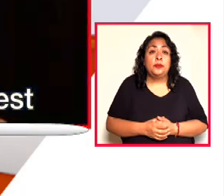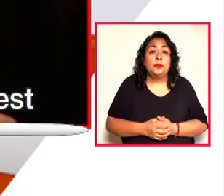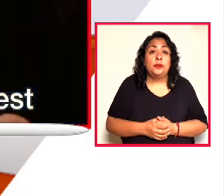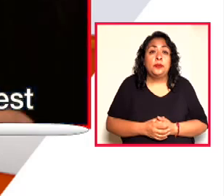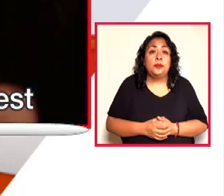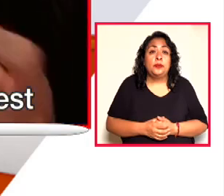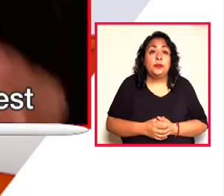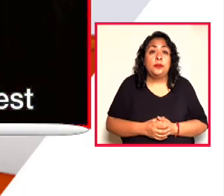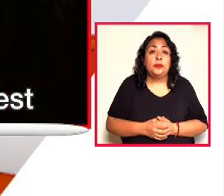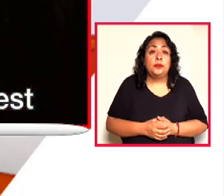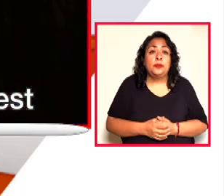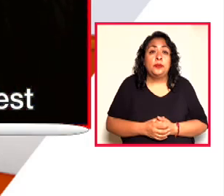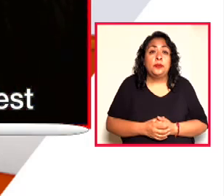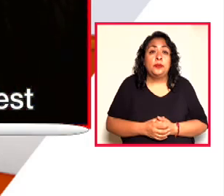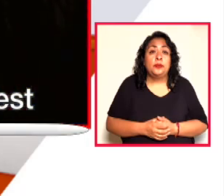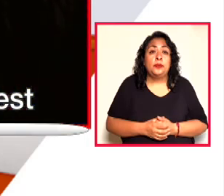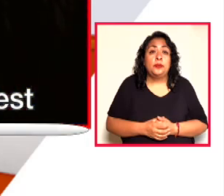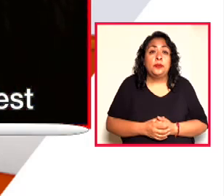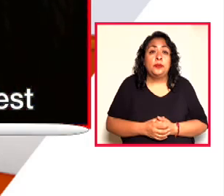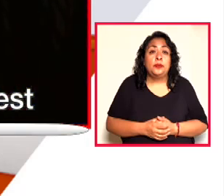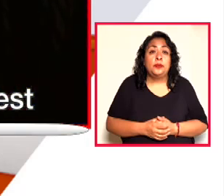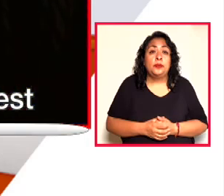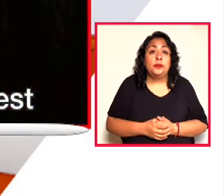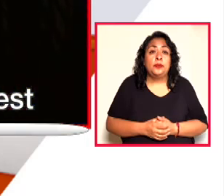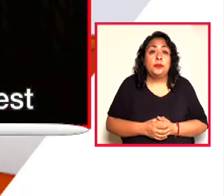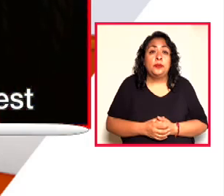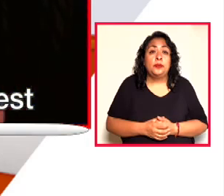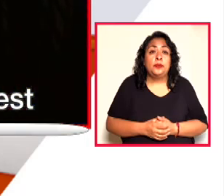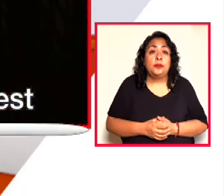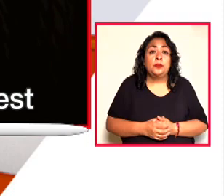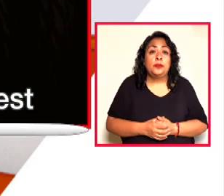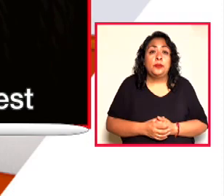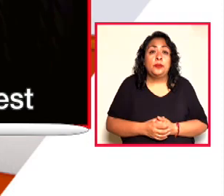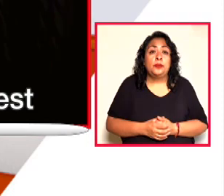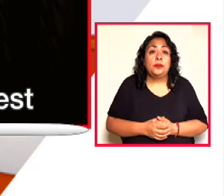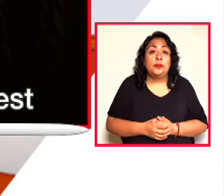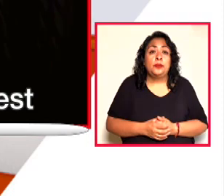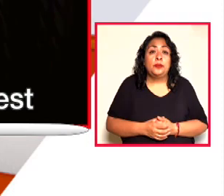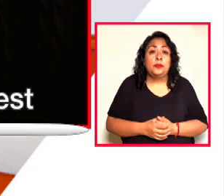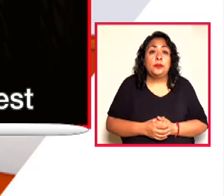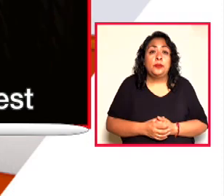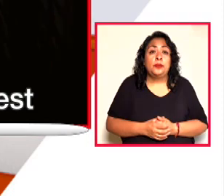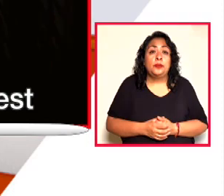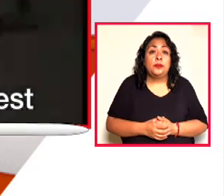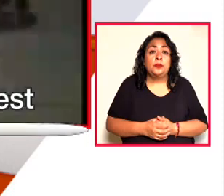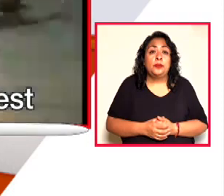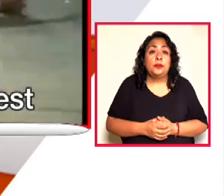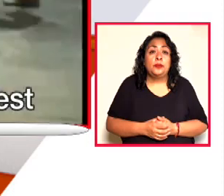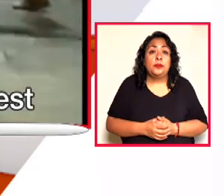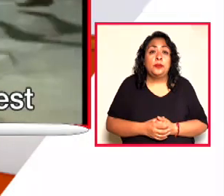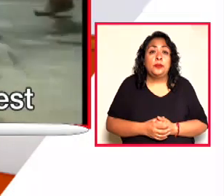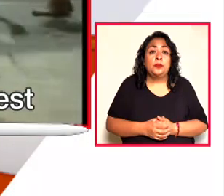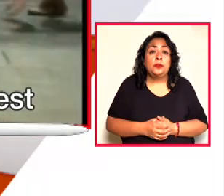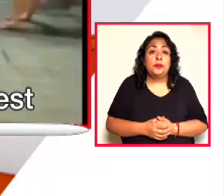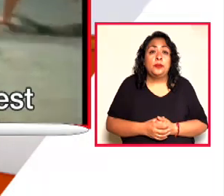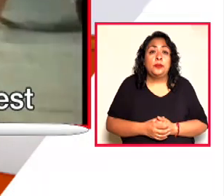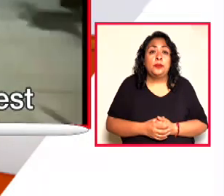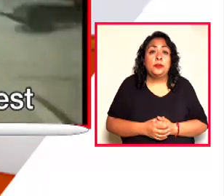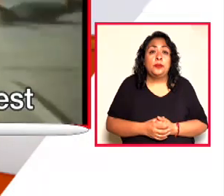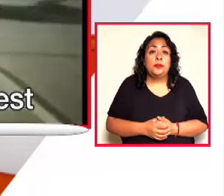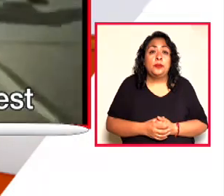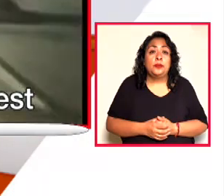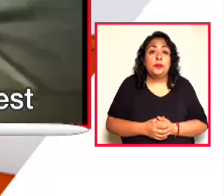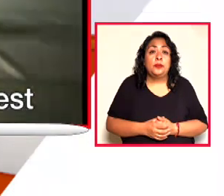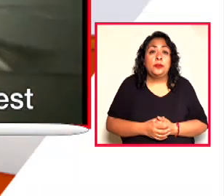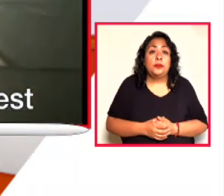instaurar este hábito como de consumir arte a través de este tipo de plataformas. Las cuotas